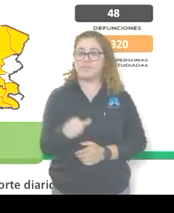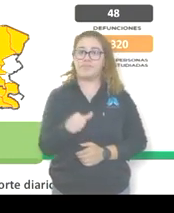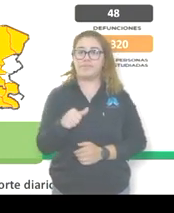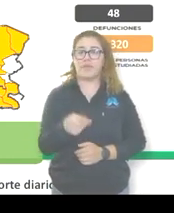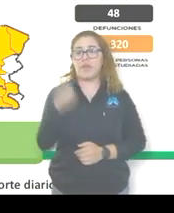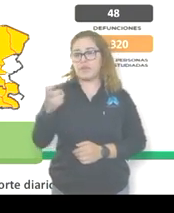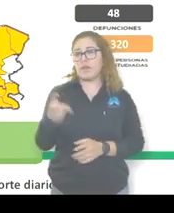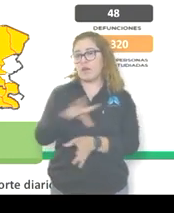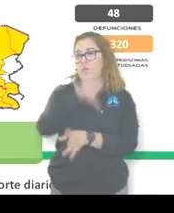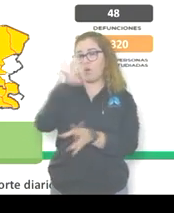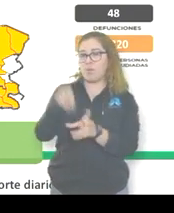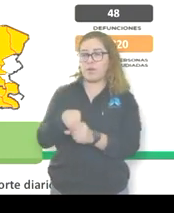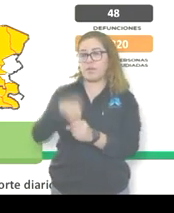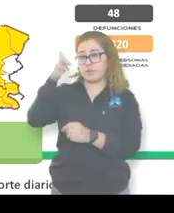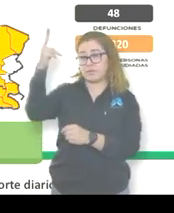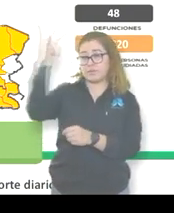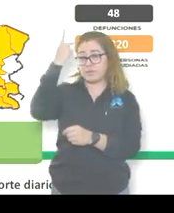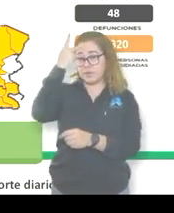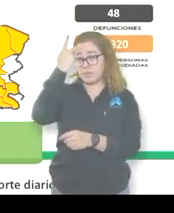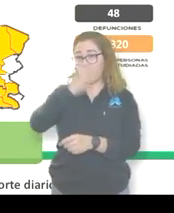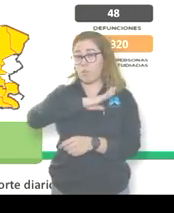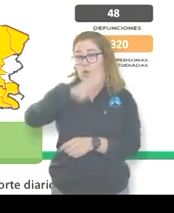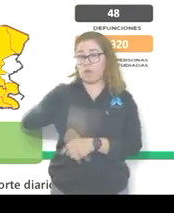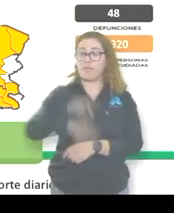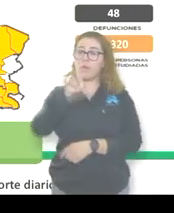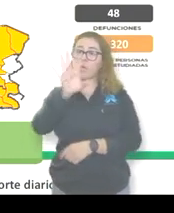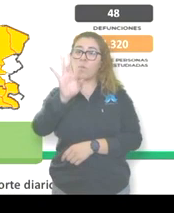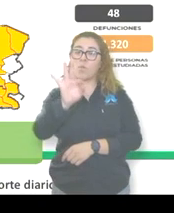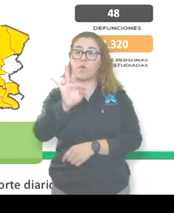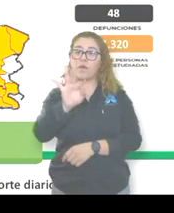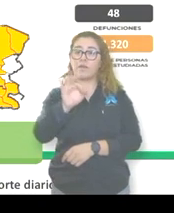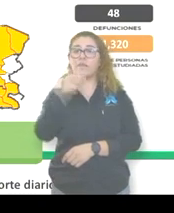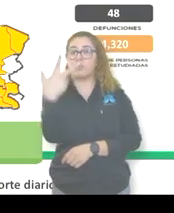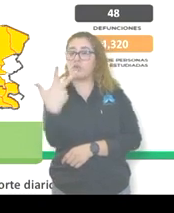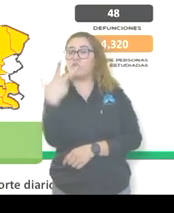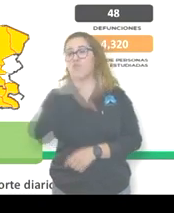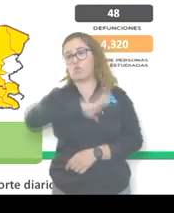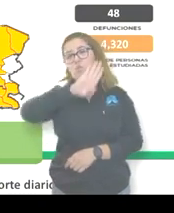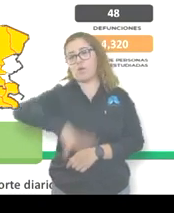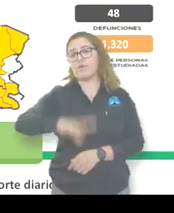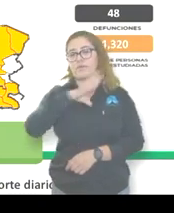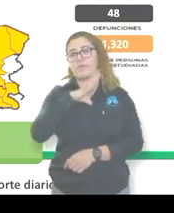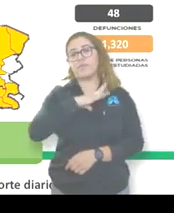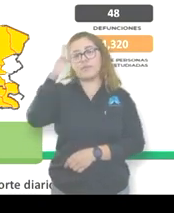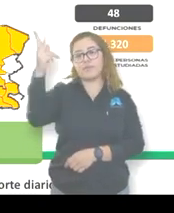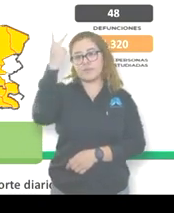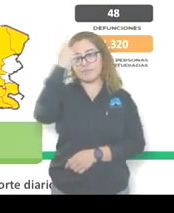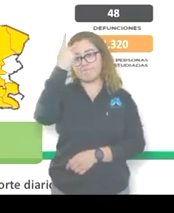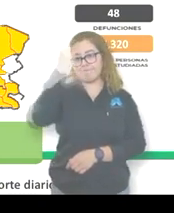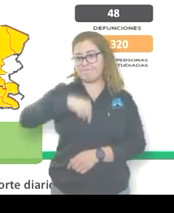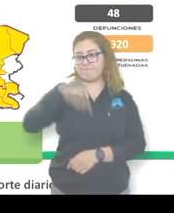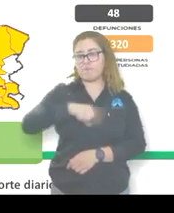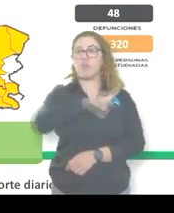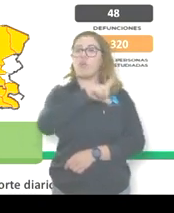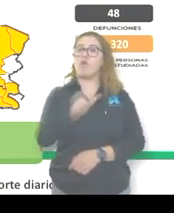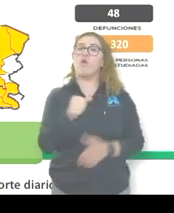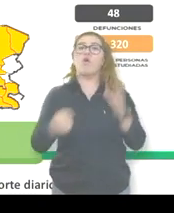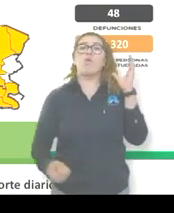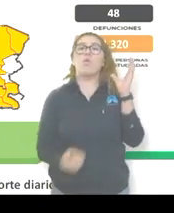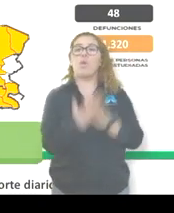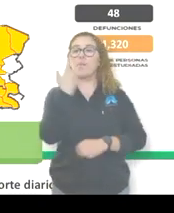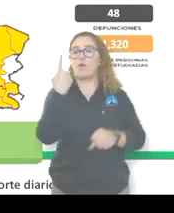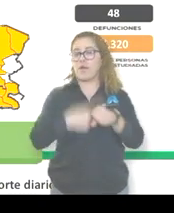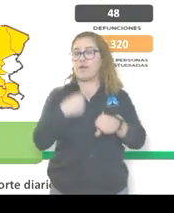el total acumulado en San Luis Potosí llevamos 48 defunciones. Y con relación a los casos nuevos, tenemos en este